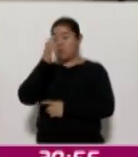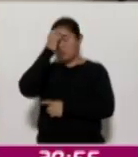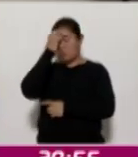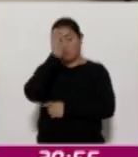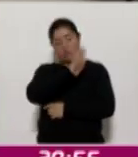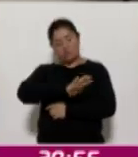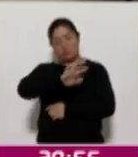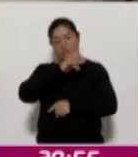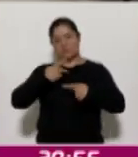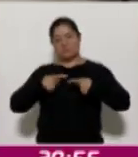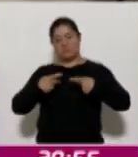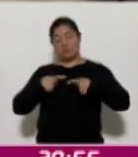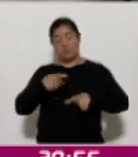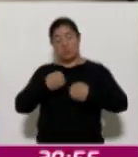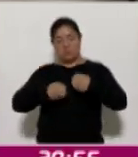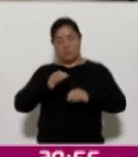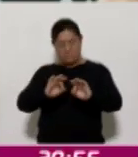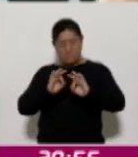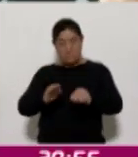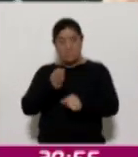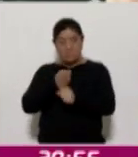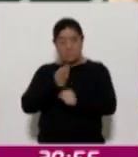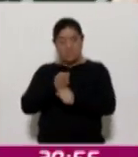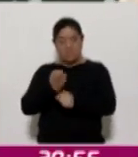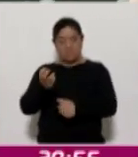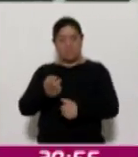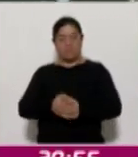que es el mejor juez para este informe de gobierno.